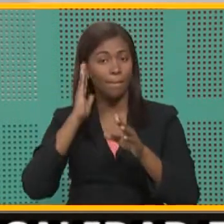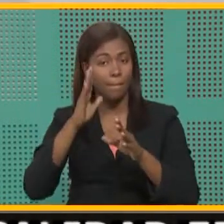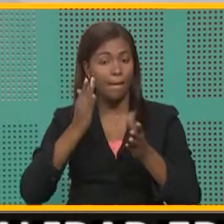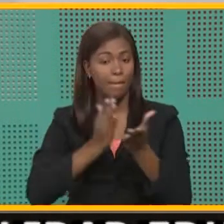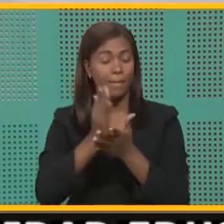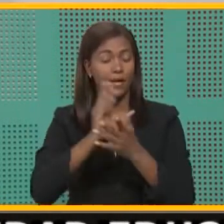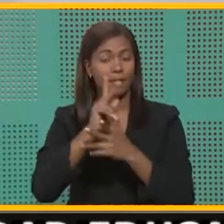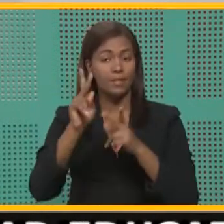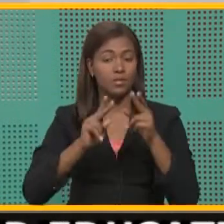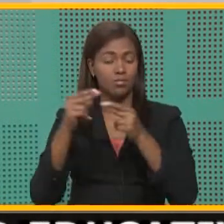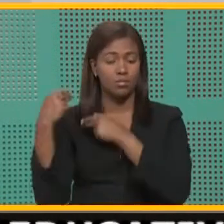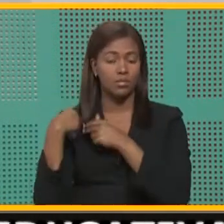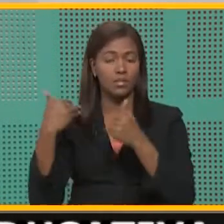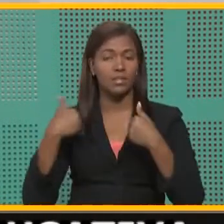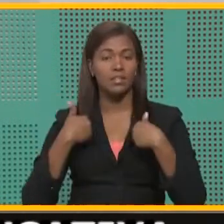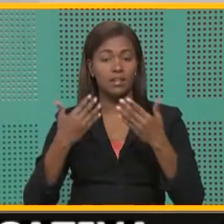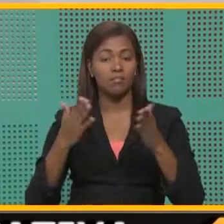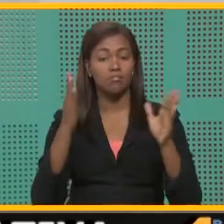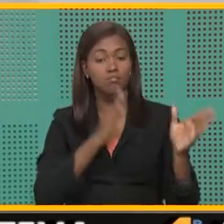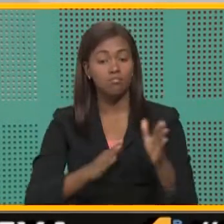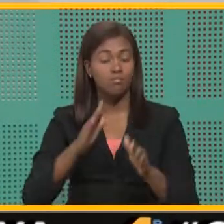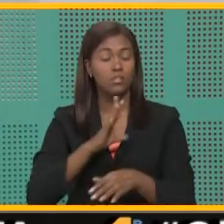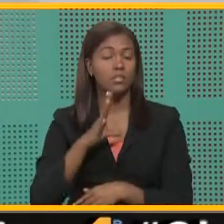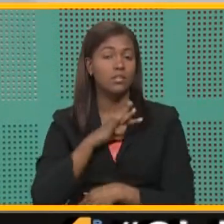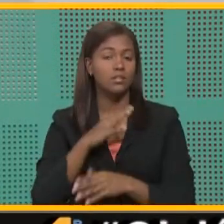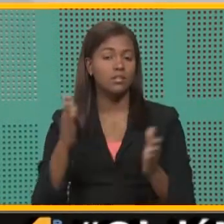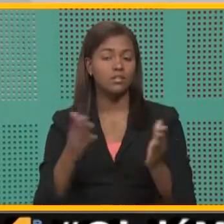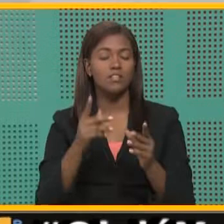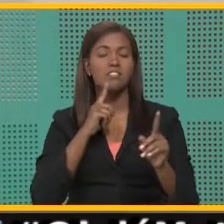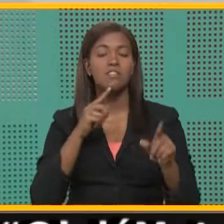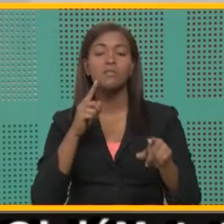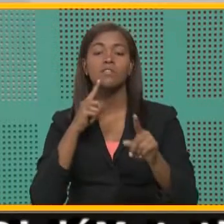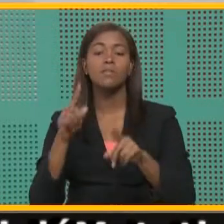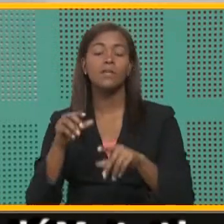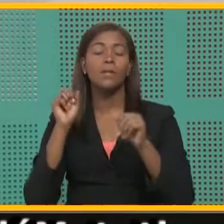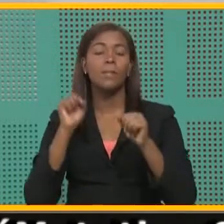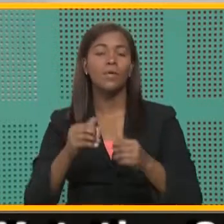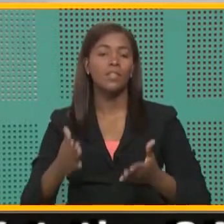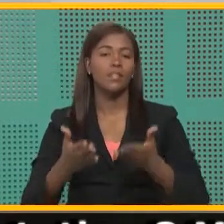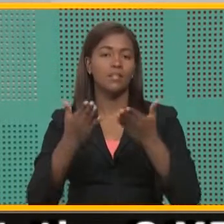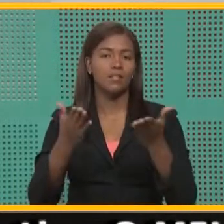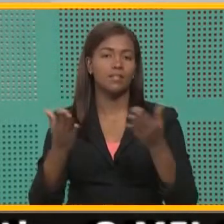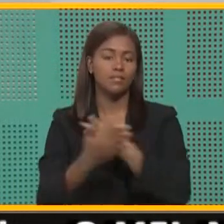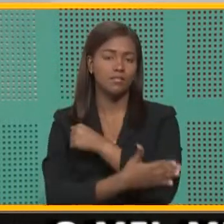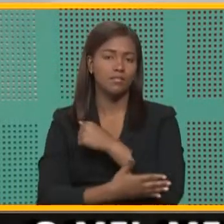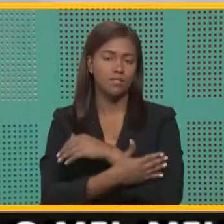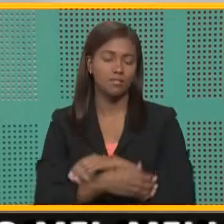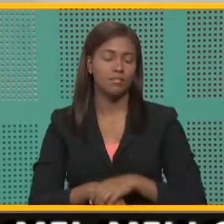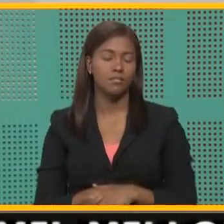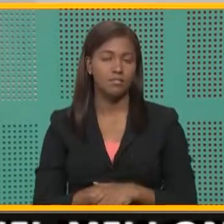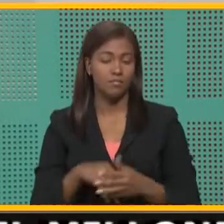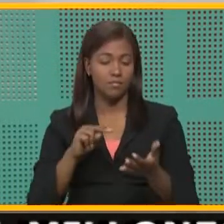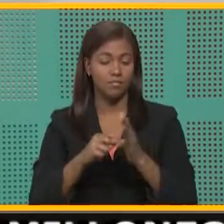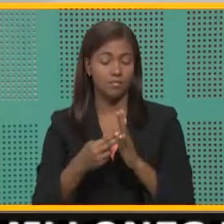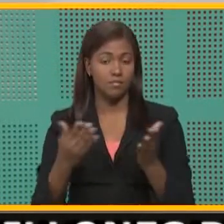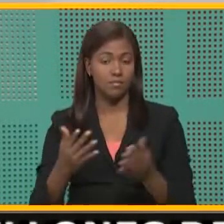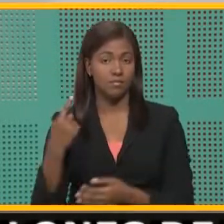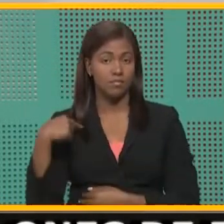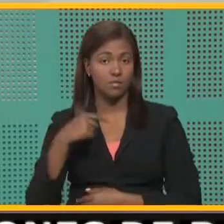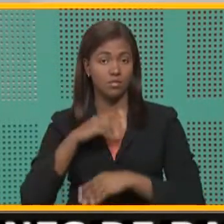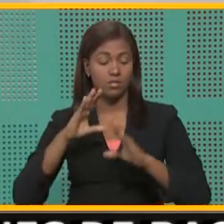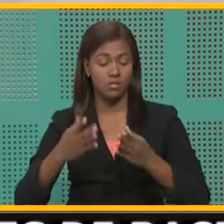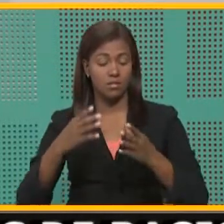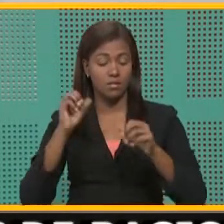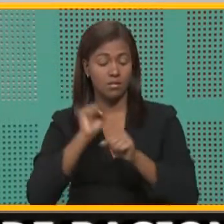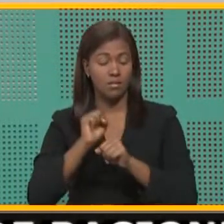autoridades estén de manera organizada en la respuesta que se pueda ofrecer en el país. Así es que nosotros, como Centro de